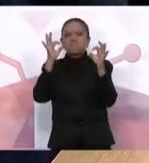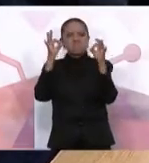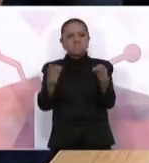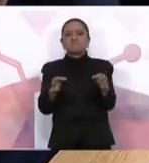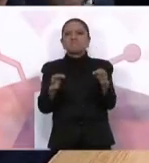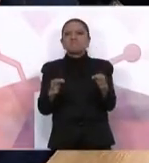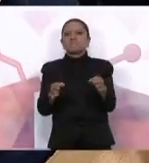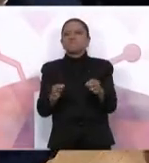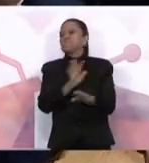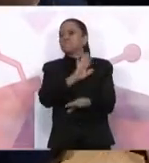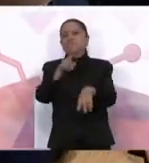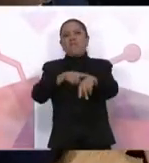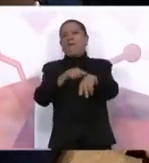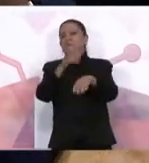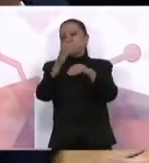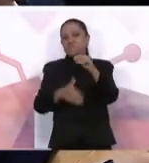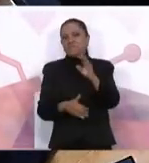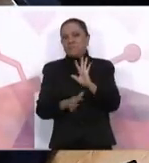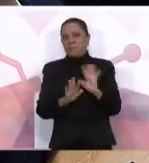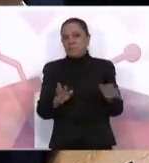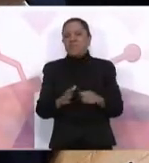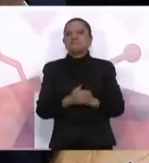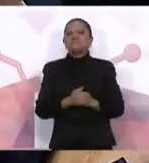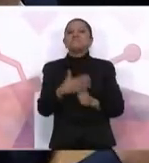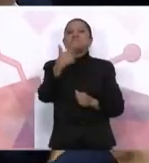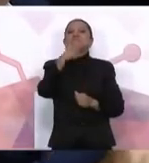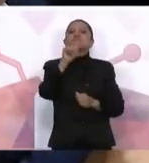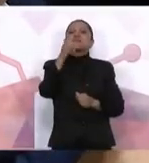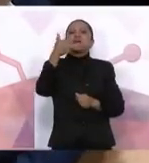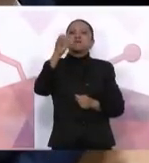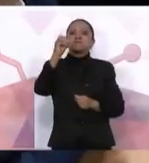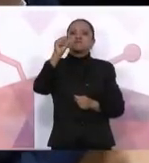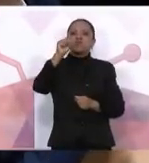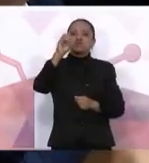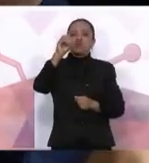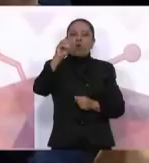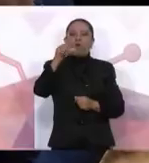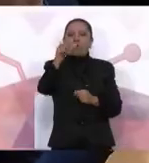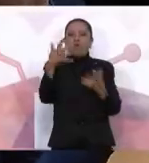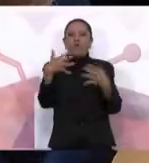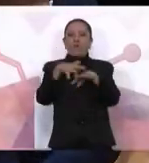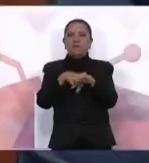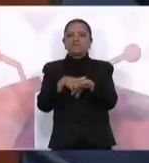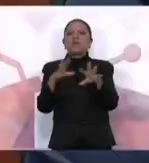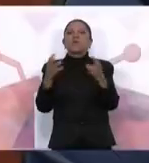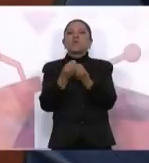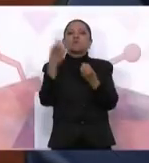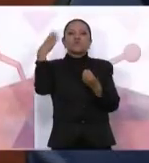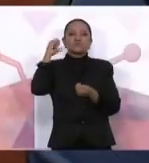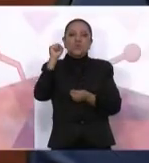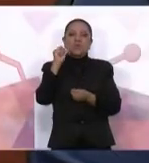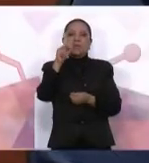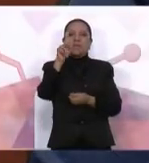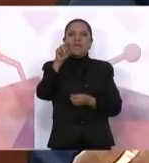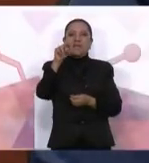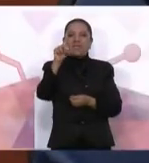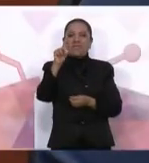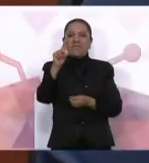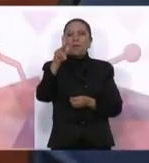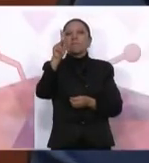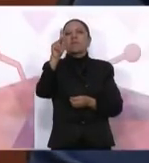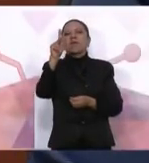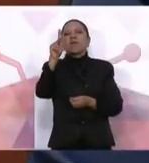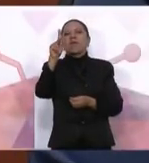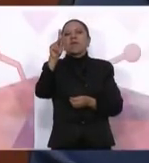más tiempo rodrigo gayosso cepeda de la coalición juntos por morelos pero de ips de bueno una vez más comentar que se tiene que pasar del discurso